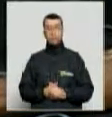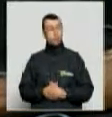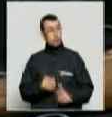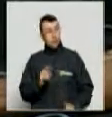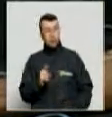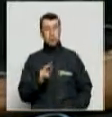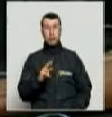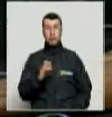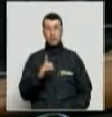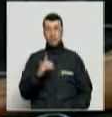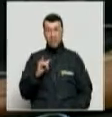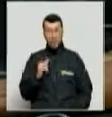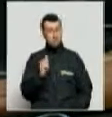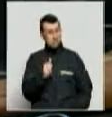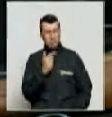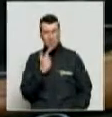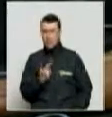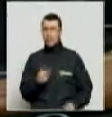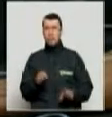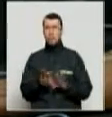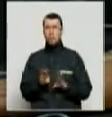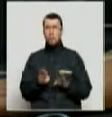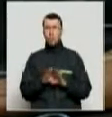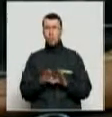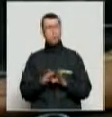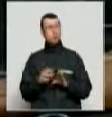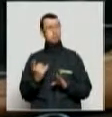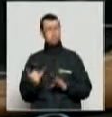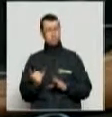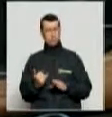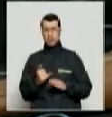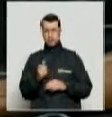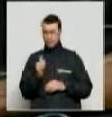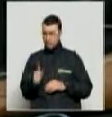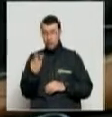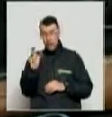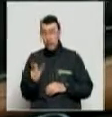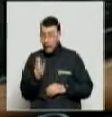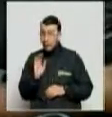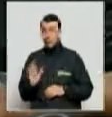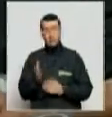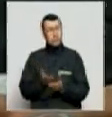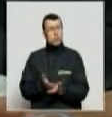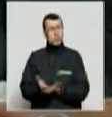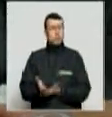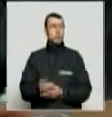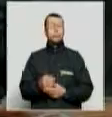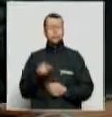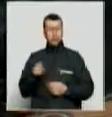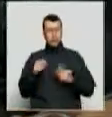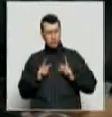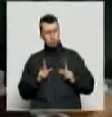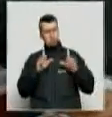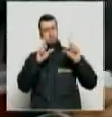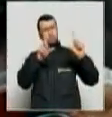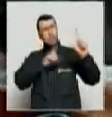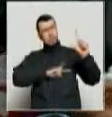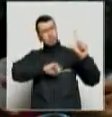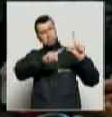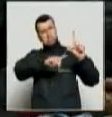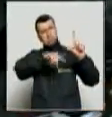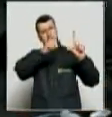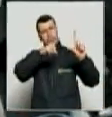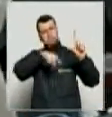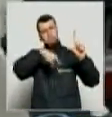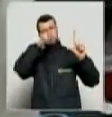como una huella digital del funcionamiento cardíaco. Esto es una lectura totalmente